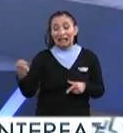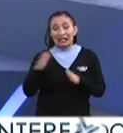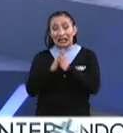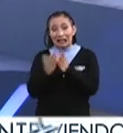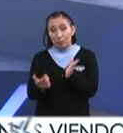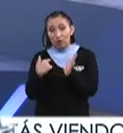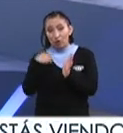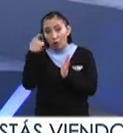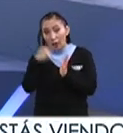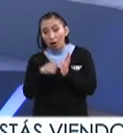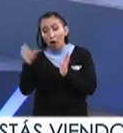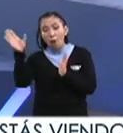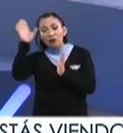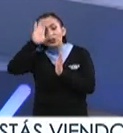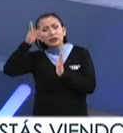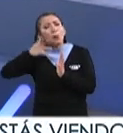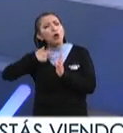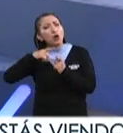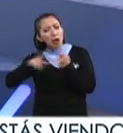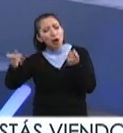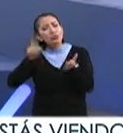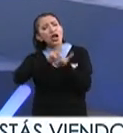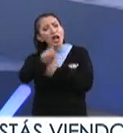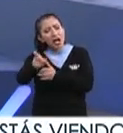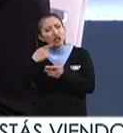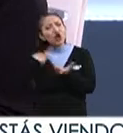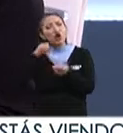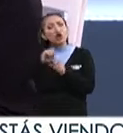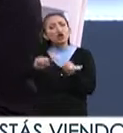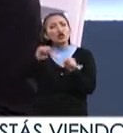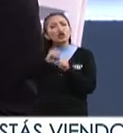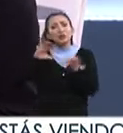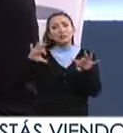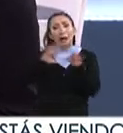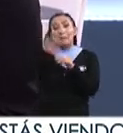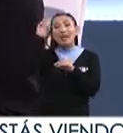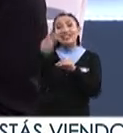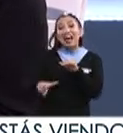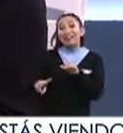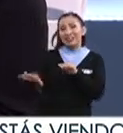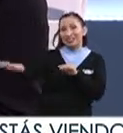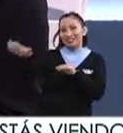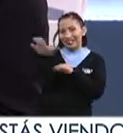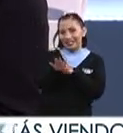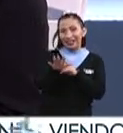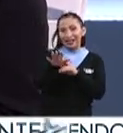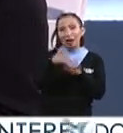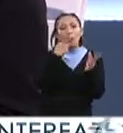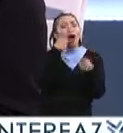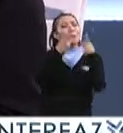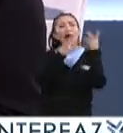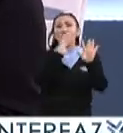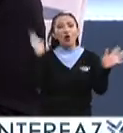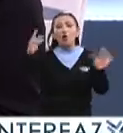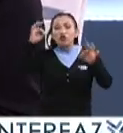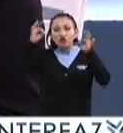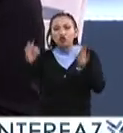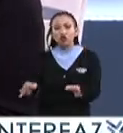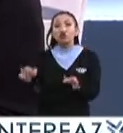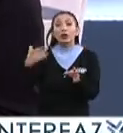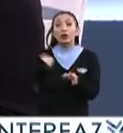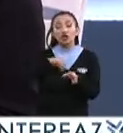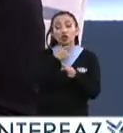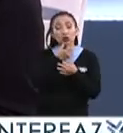lo que yo creo en una ciencia política, un derecho, una sociología vinculada a la realidad. Y para nosotros producir este tipo